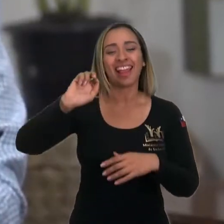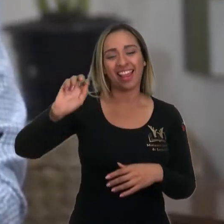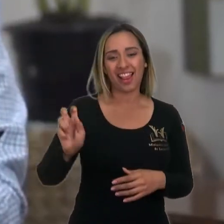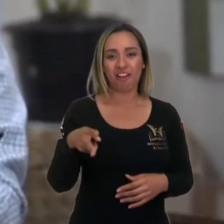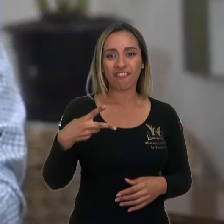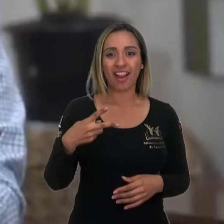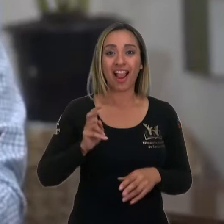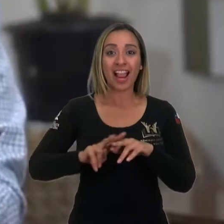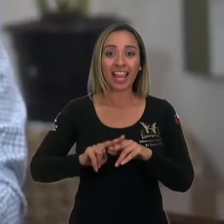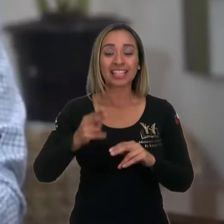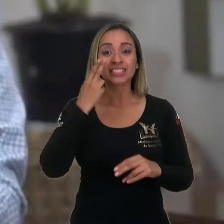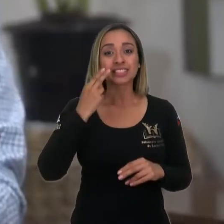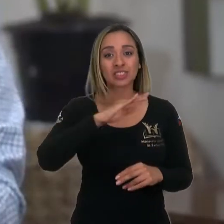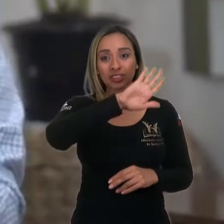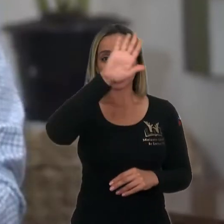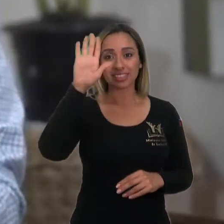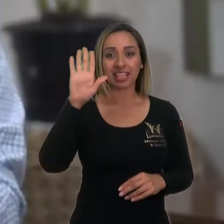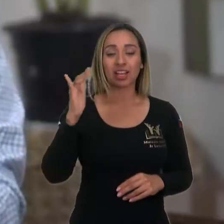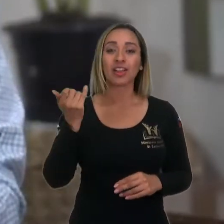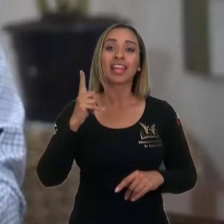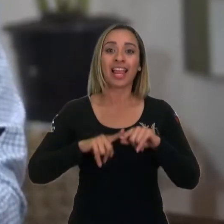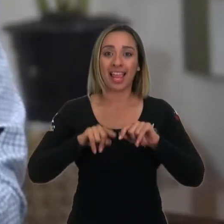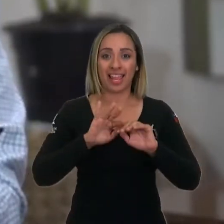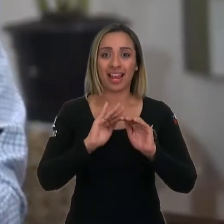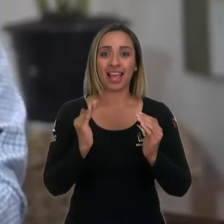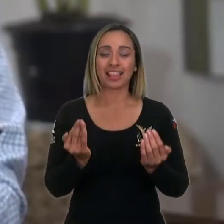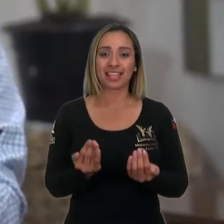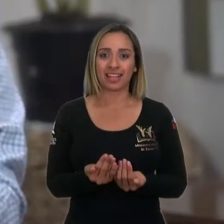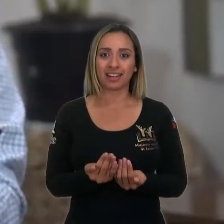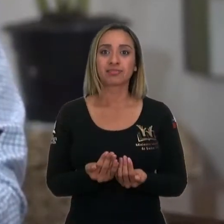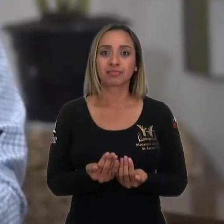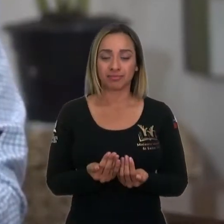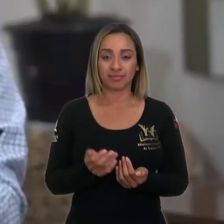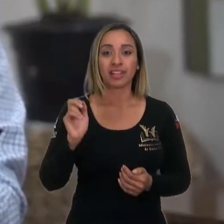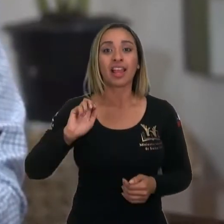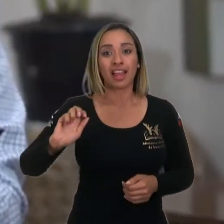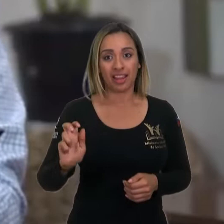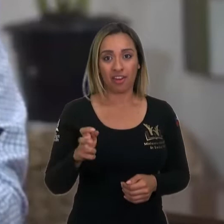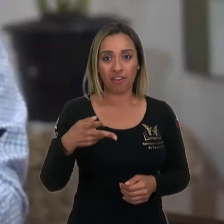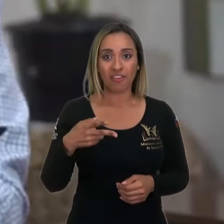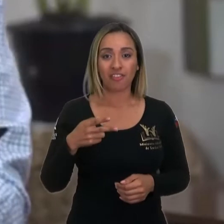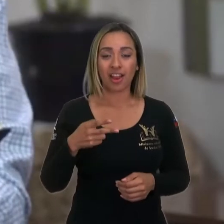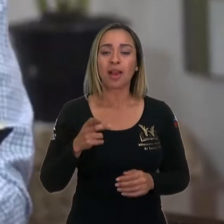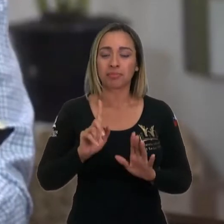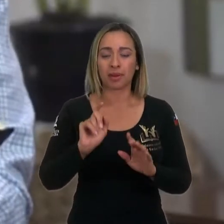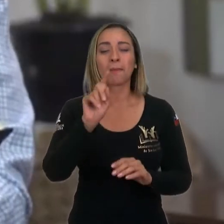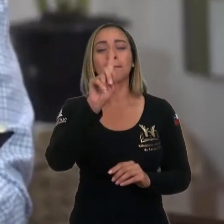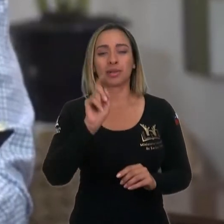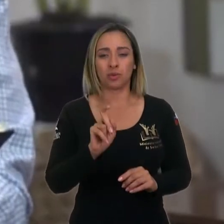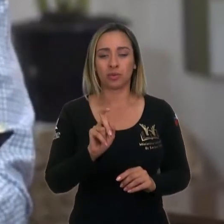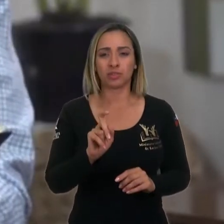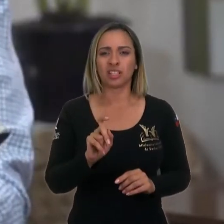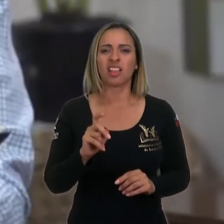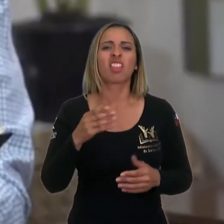que hizo los cielos y la tierra. Ahora mira, mi socorro viene. Mira la pregunta. ¿De dónde